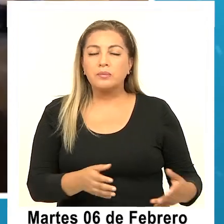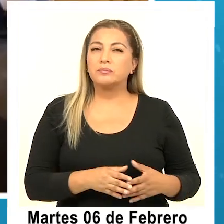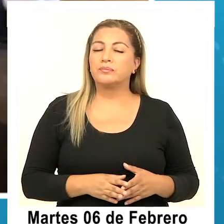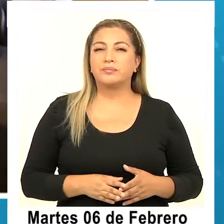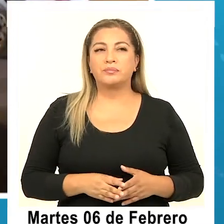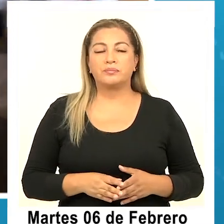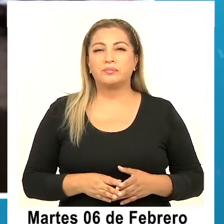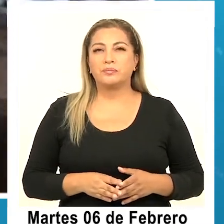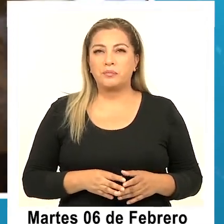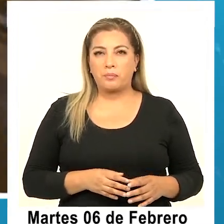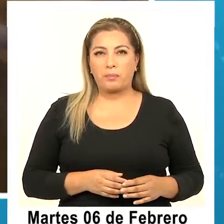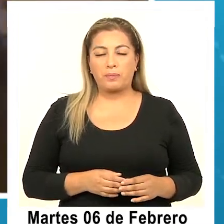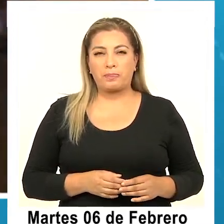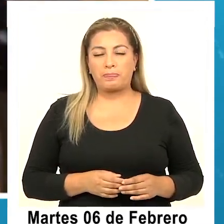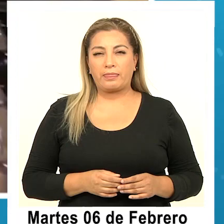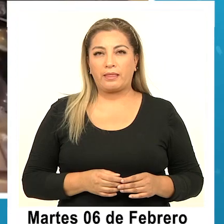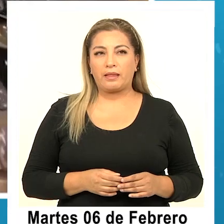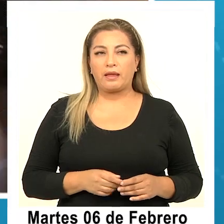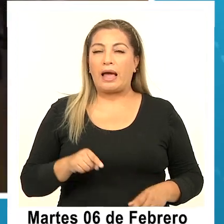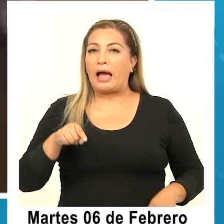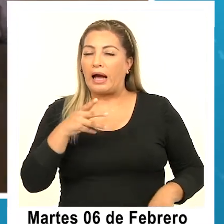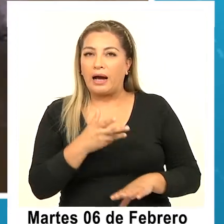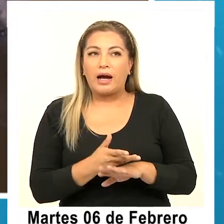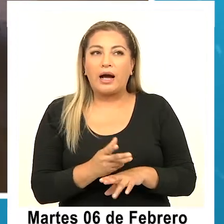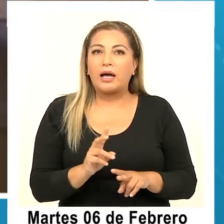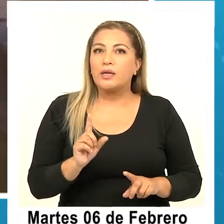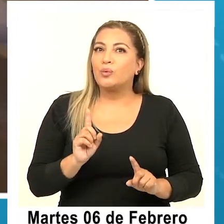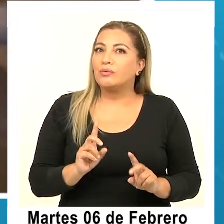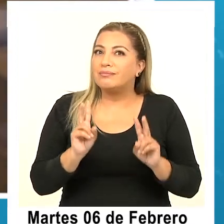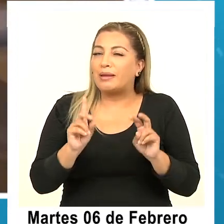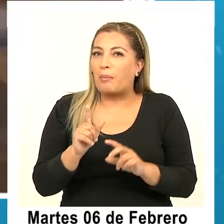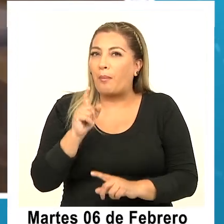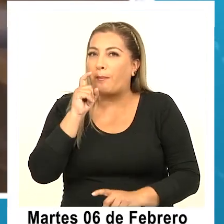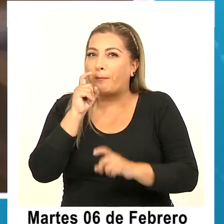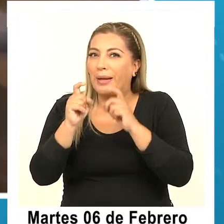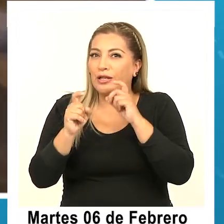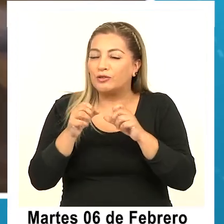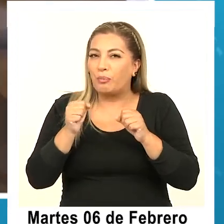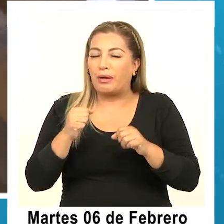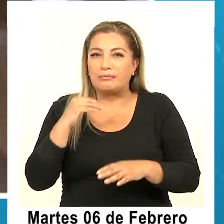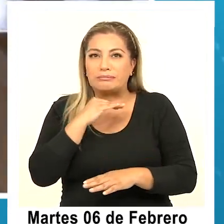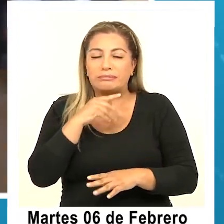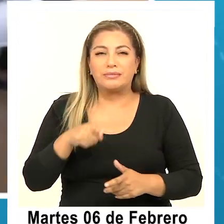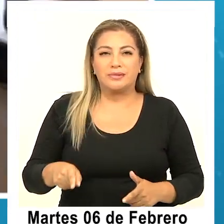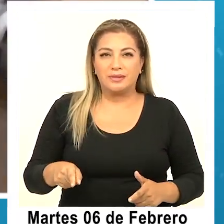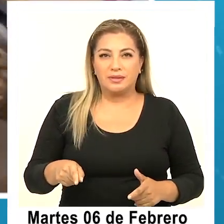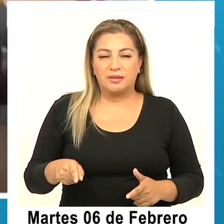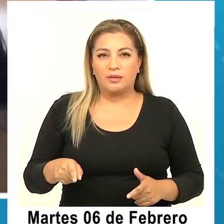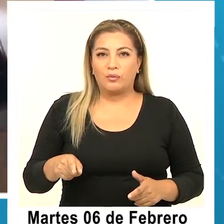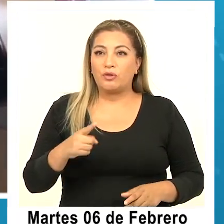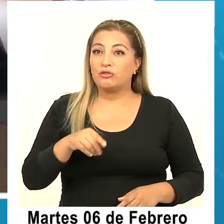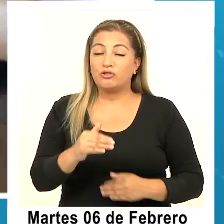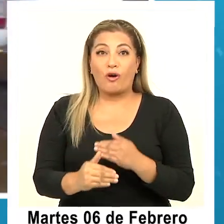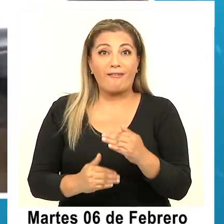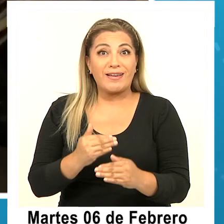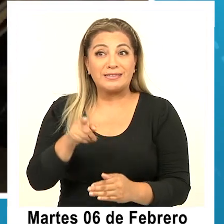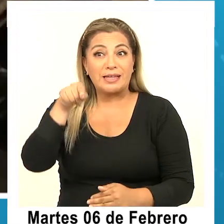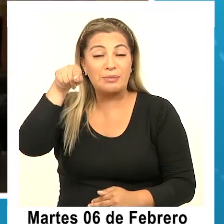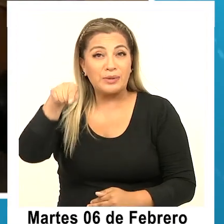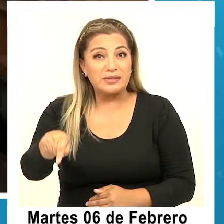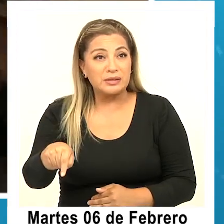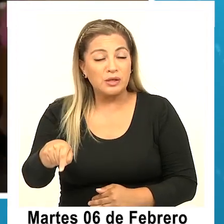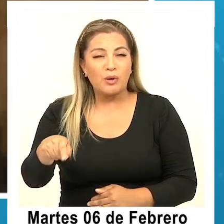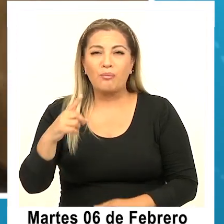yo creo que hay un camino que se está tomando que es bastante peligroso y que puede acelerarse. Y el problema con ese camino es que una vez que se avanza en aquello,